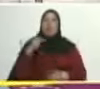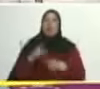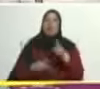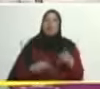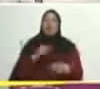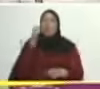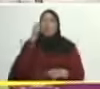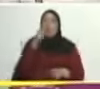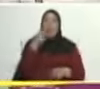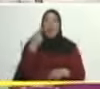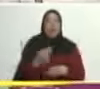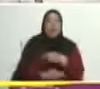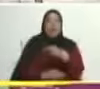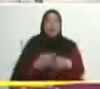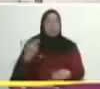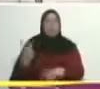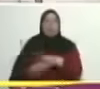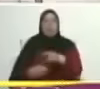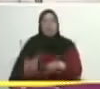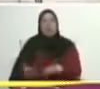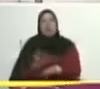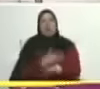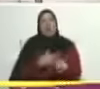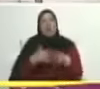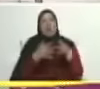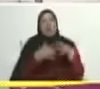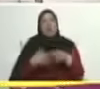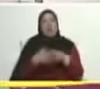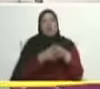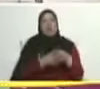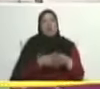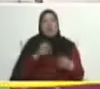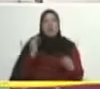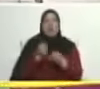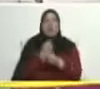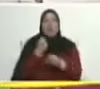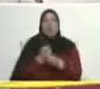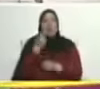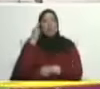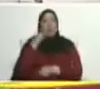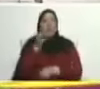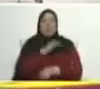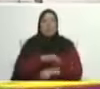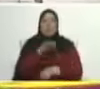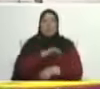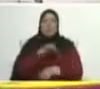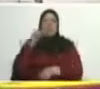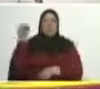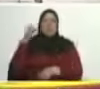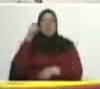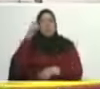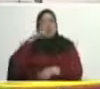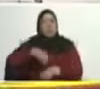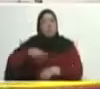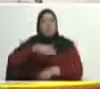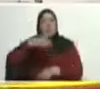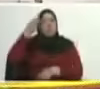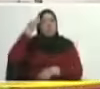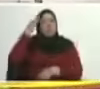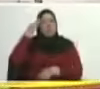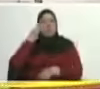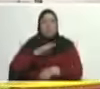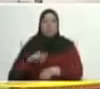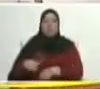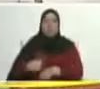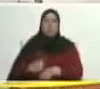somos revolucionarios, antiimperialistas, bolivarianos, socialistas. Y los pueblos saben quiénes somos